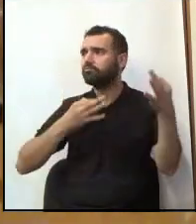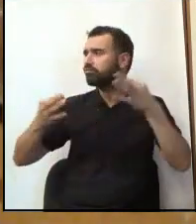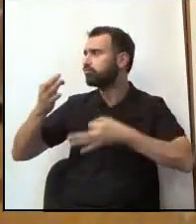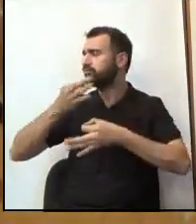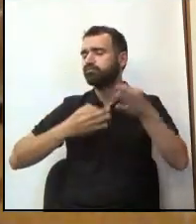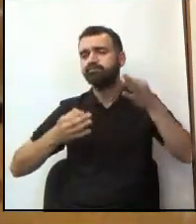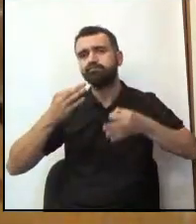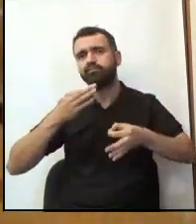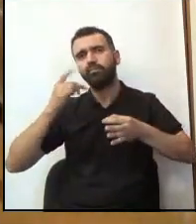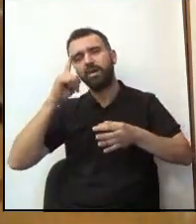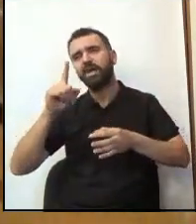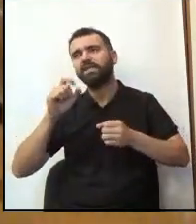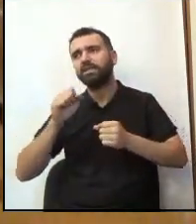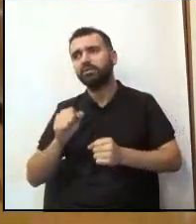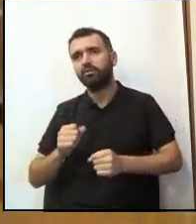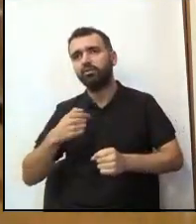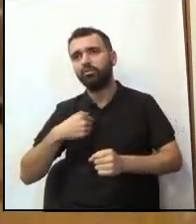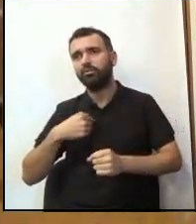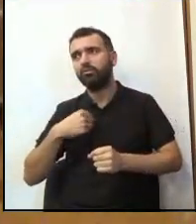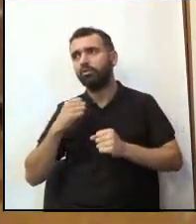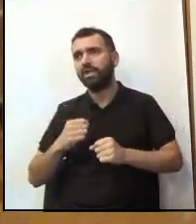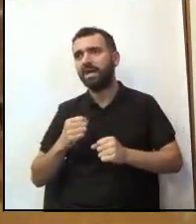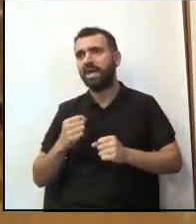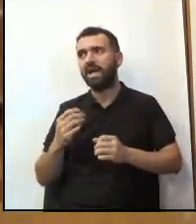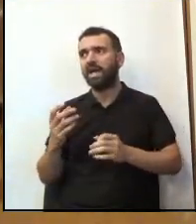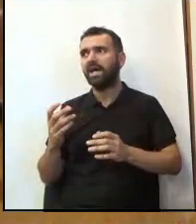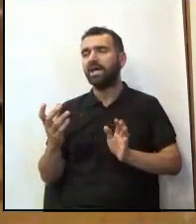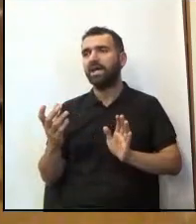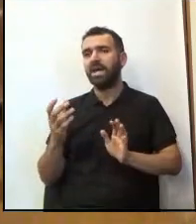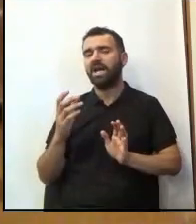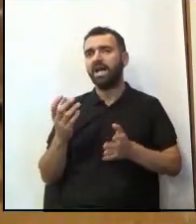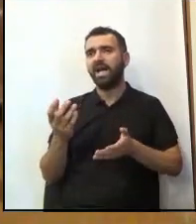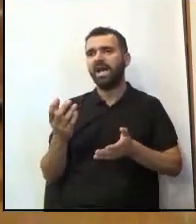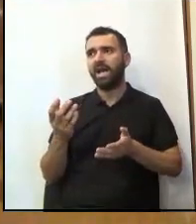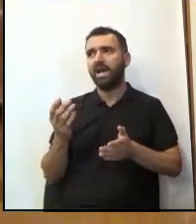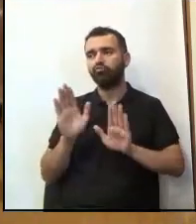si las podría amadrinar, ¿se dice? O, en vez de amadrinar.